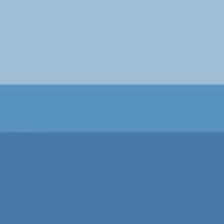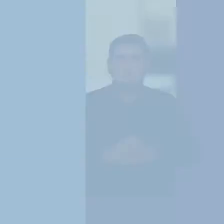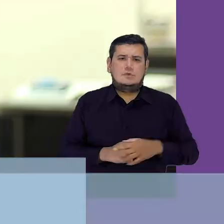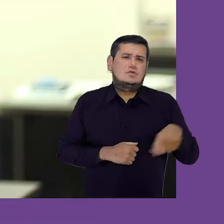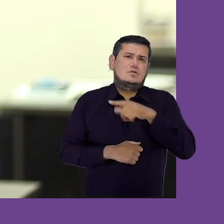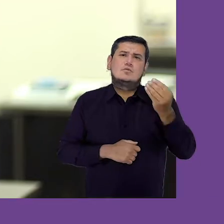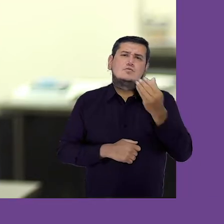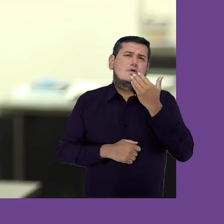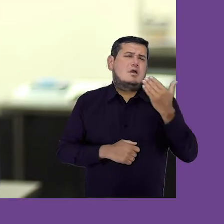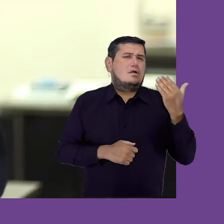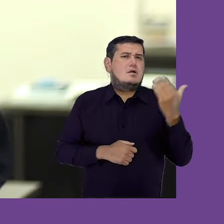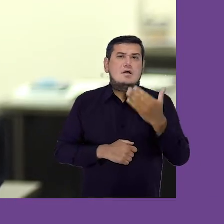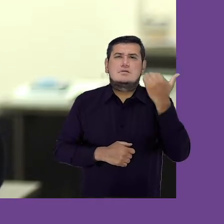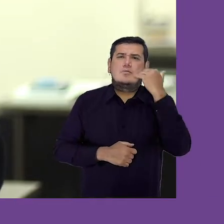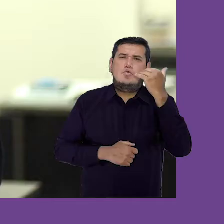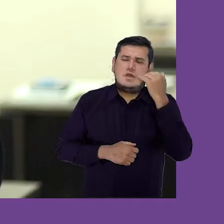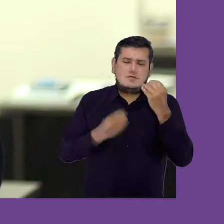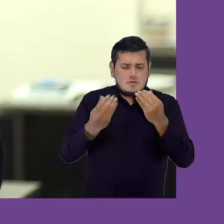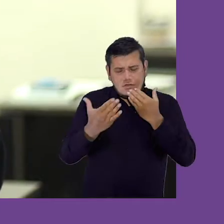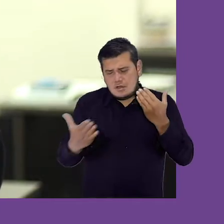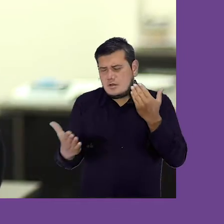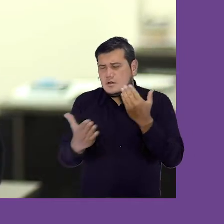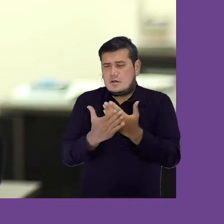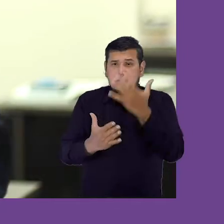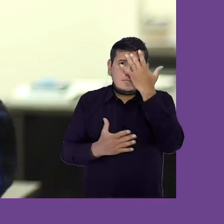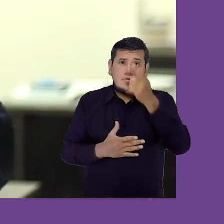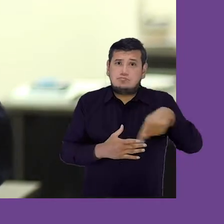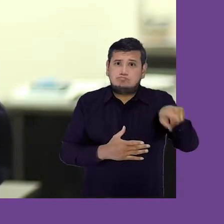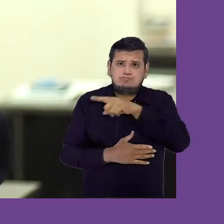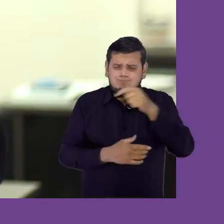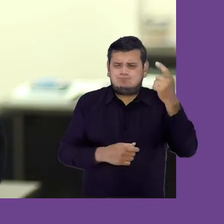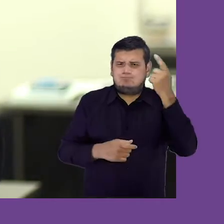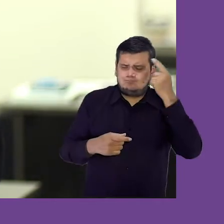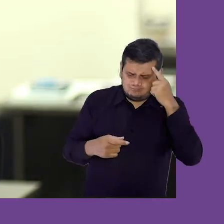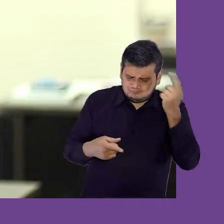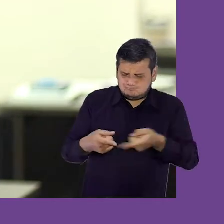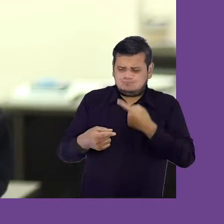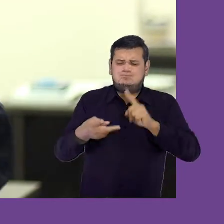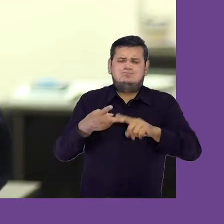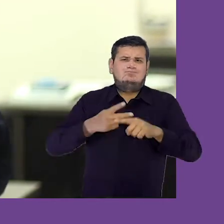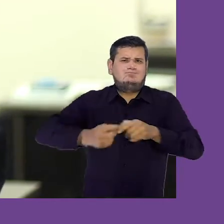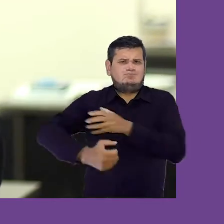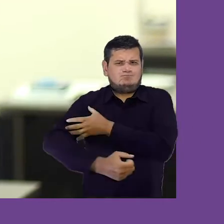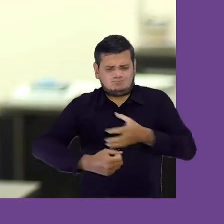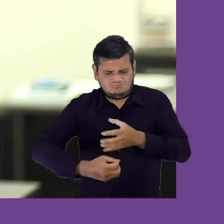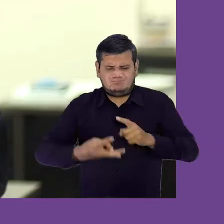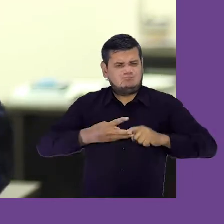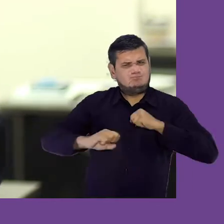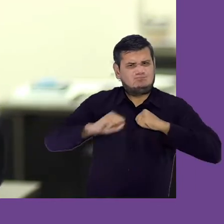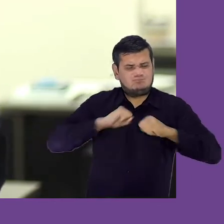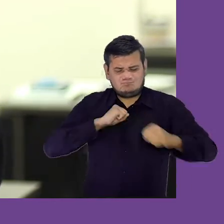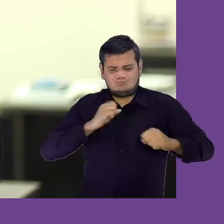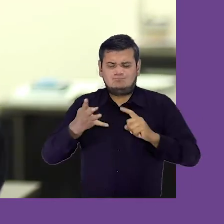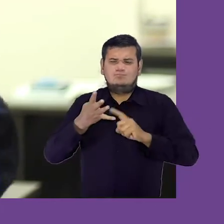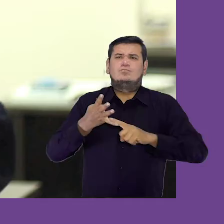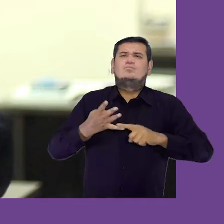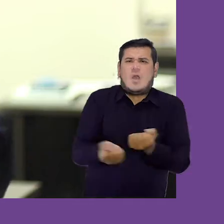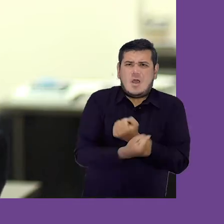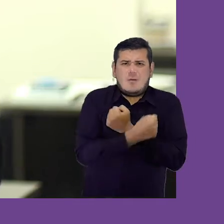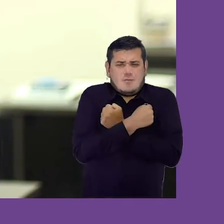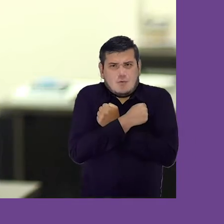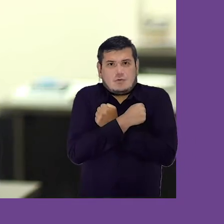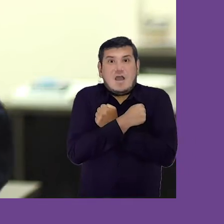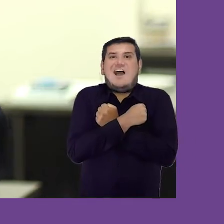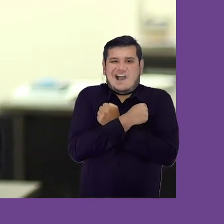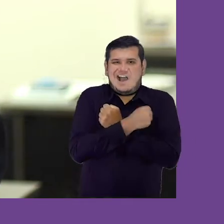los motivos por los cuales agradecemos a las mujeres que con su fortaleza, tenacidad, inteligencia y